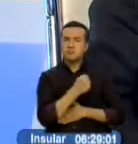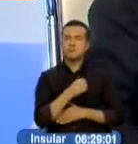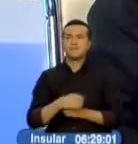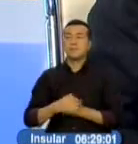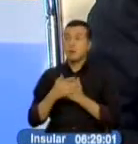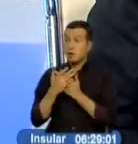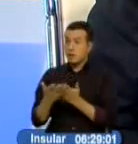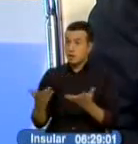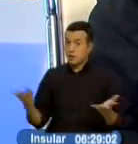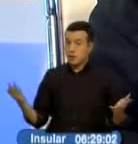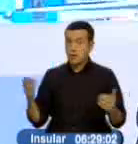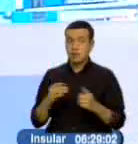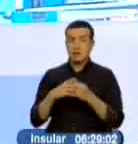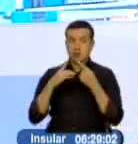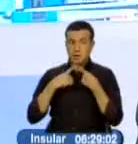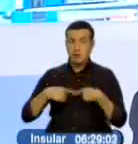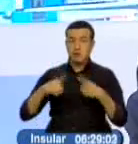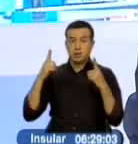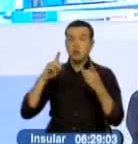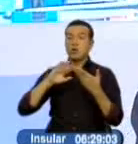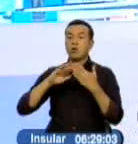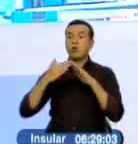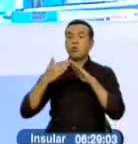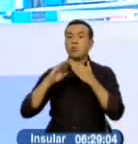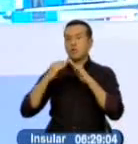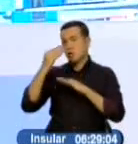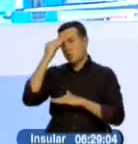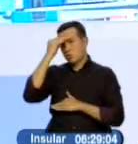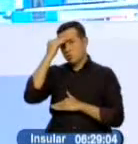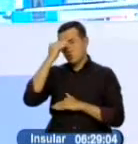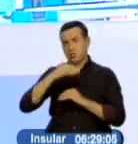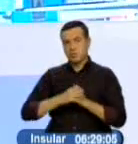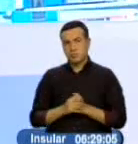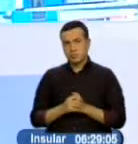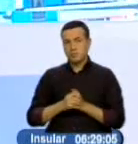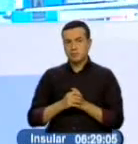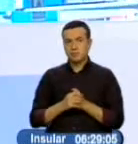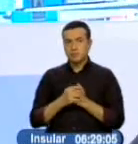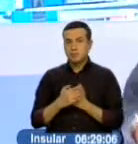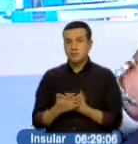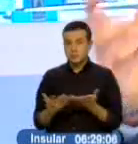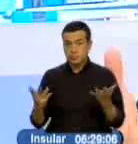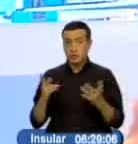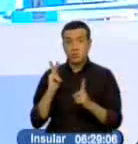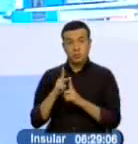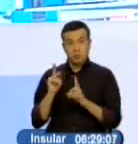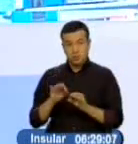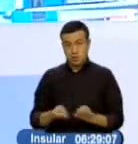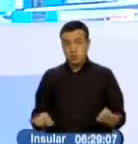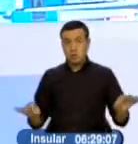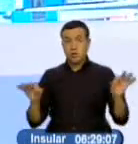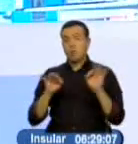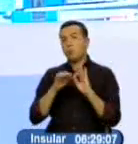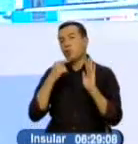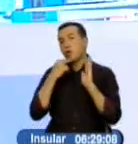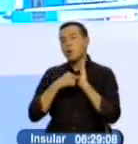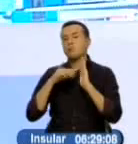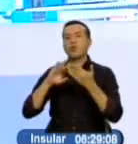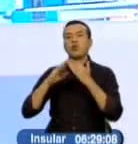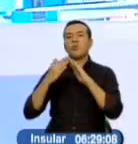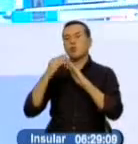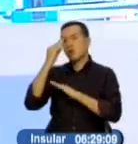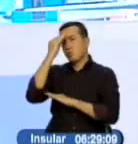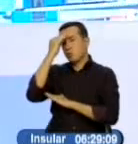Ahí nos referimos a una comunidad educativa y ese es un aspecto fundamental. Cuando hablamos de